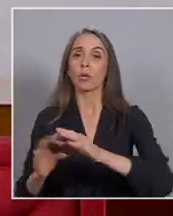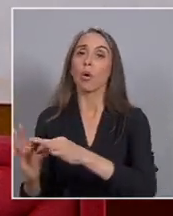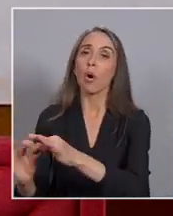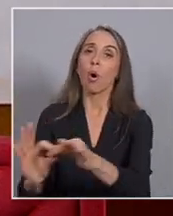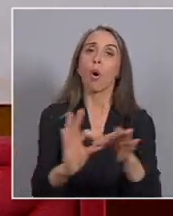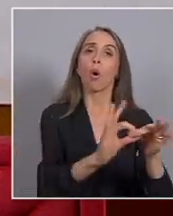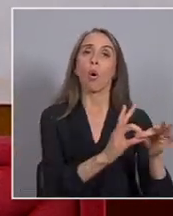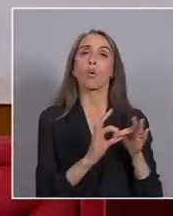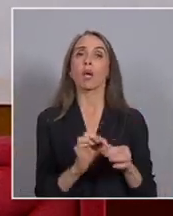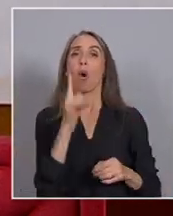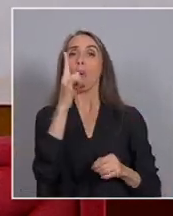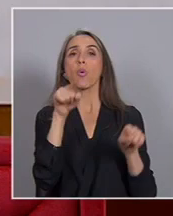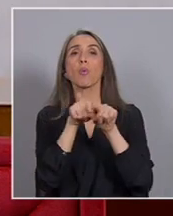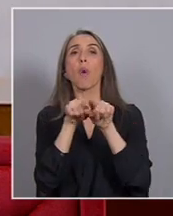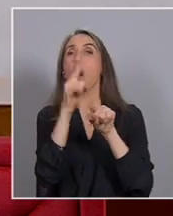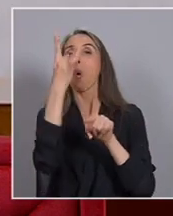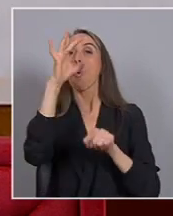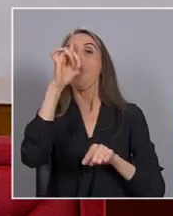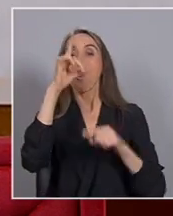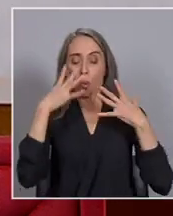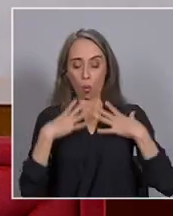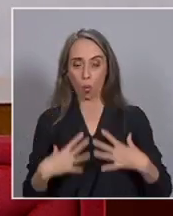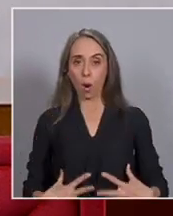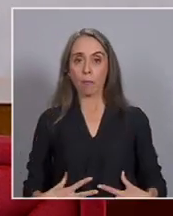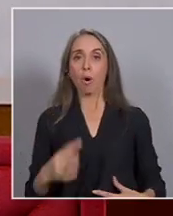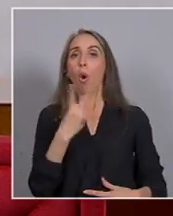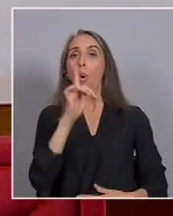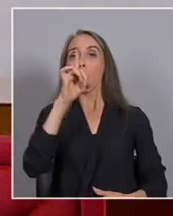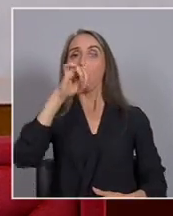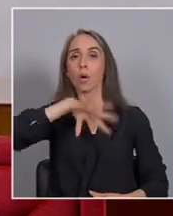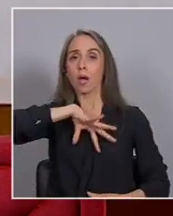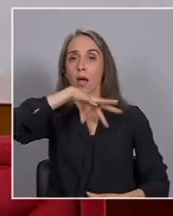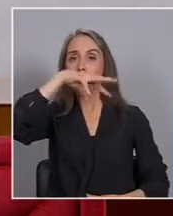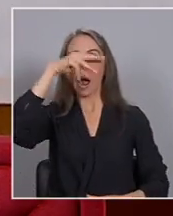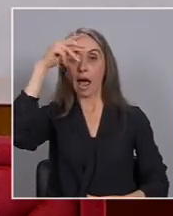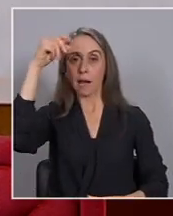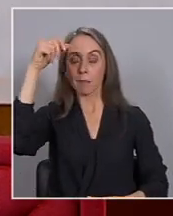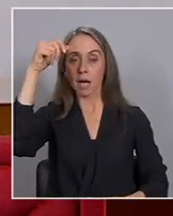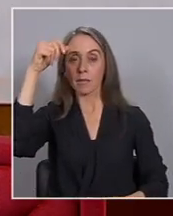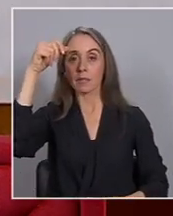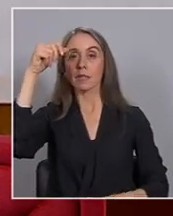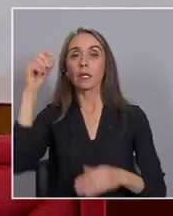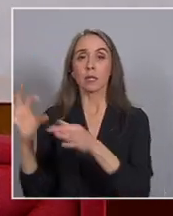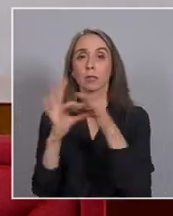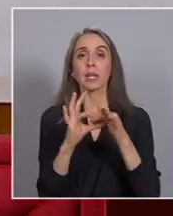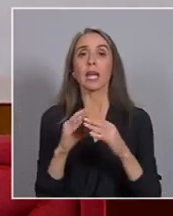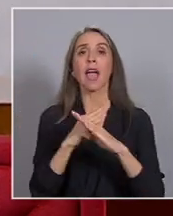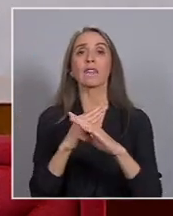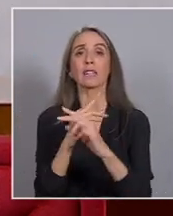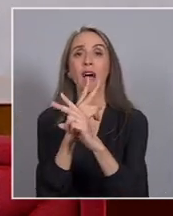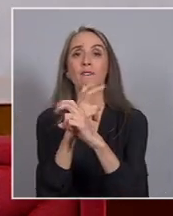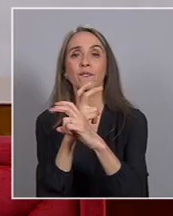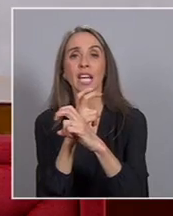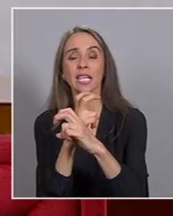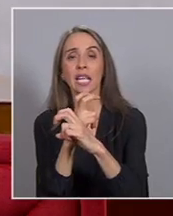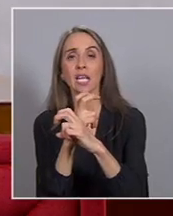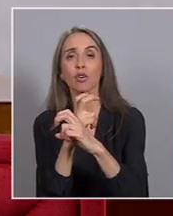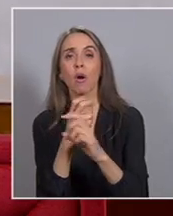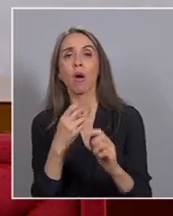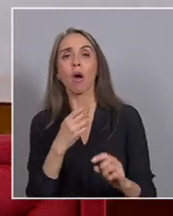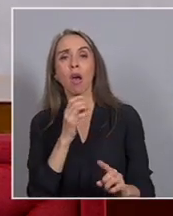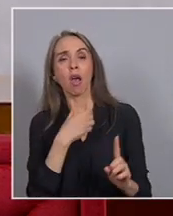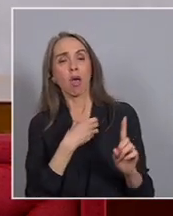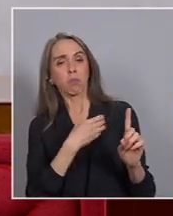unamos como un solo cuerpo, como una sola alma, para evitar que el veneno de la falta de empatía